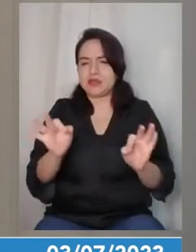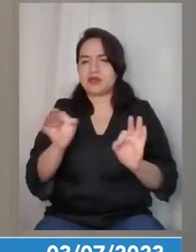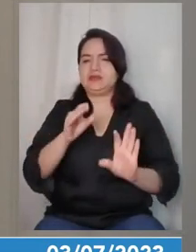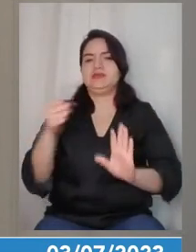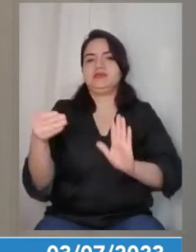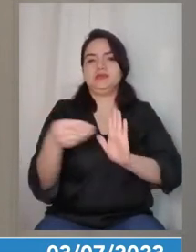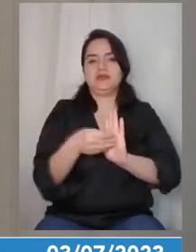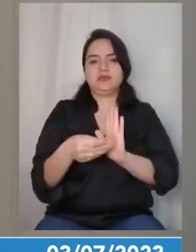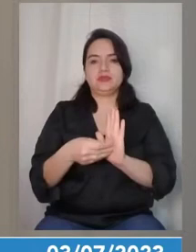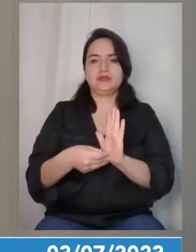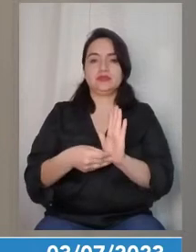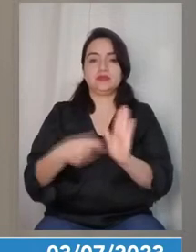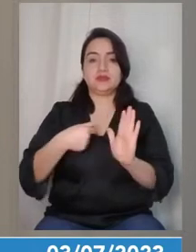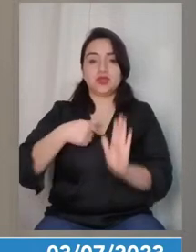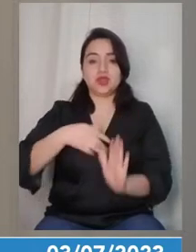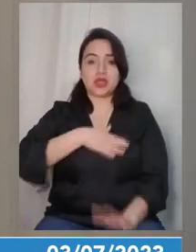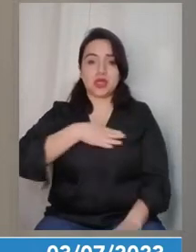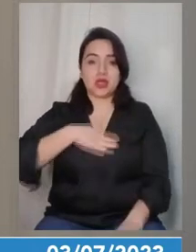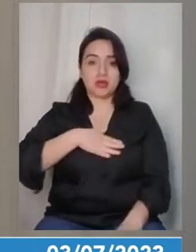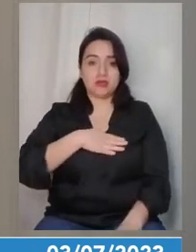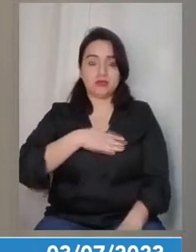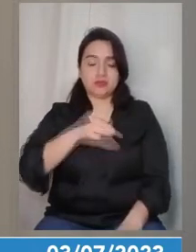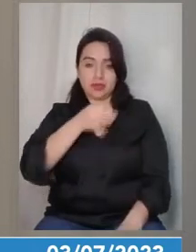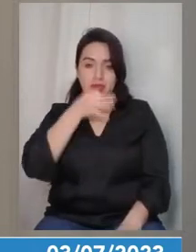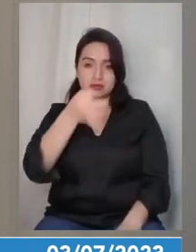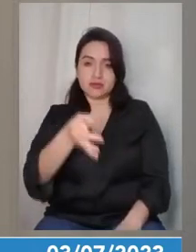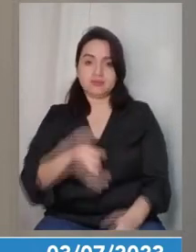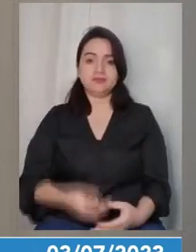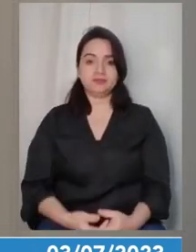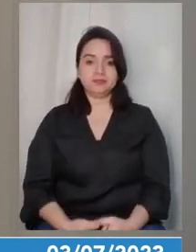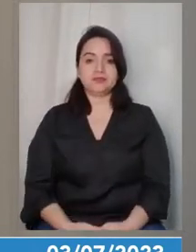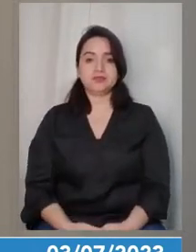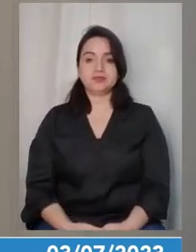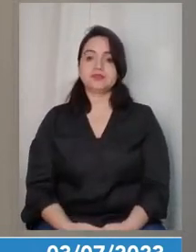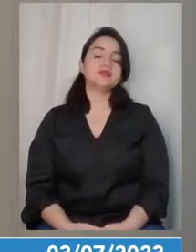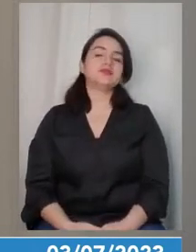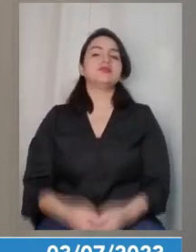primer lugar plantear qué es lo que ha pasado y cuál es la situación país